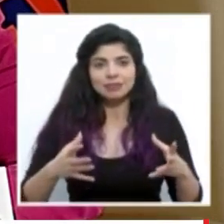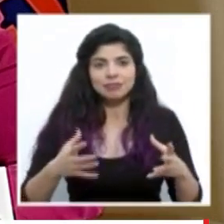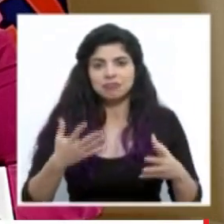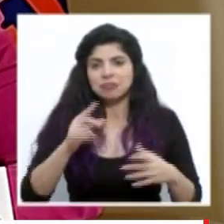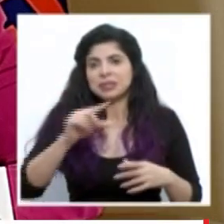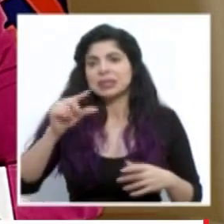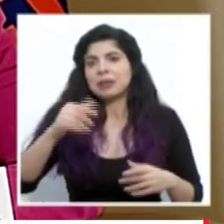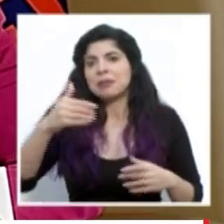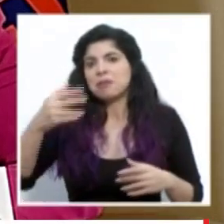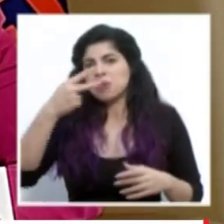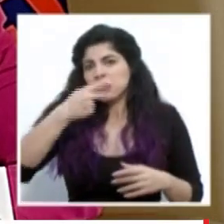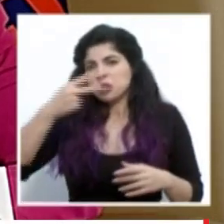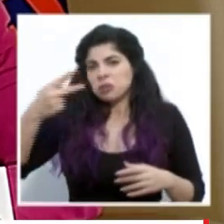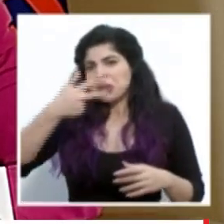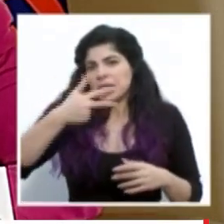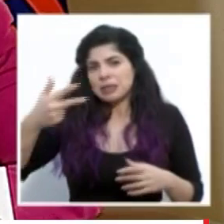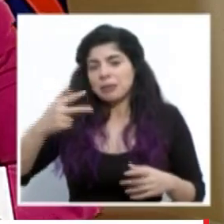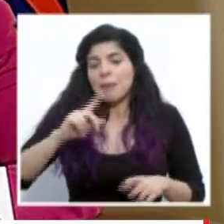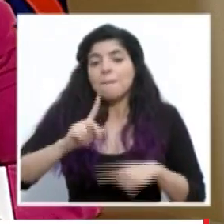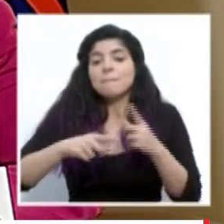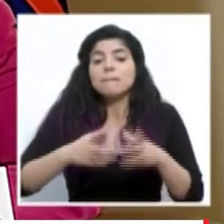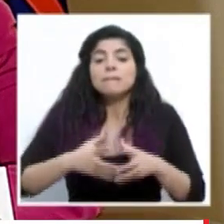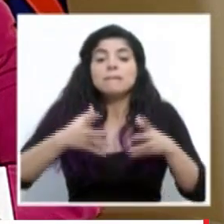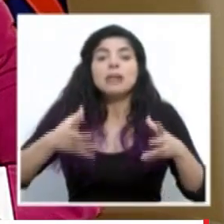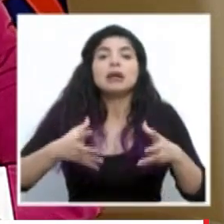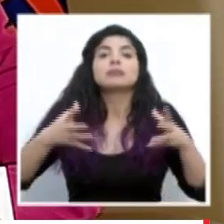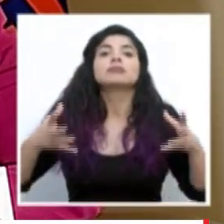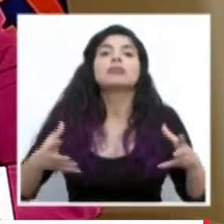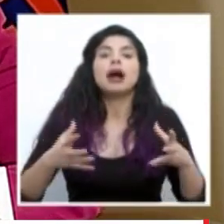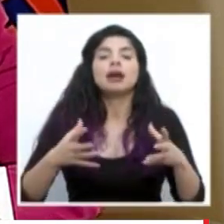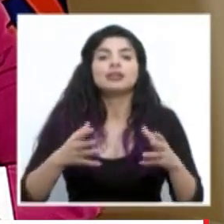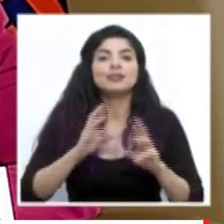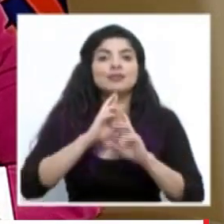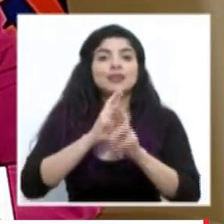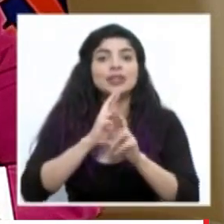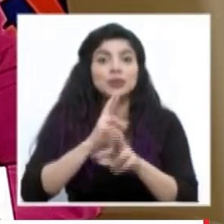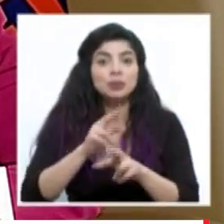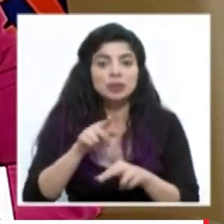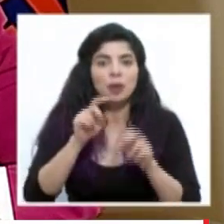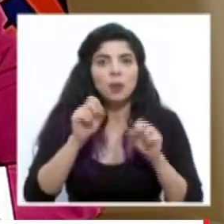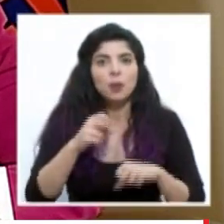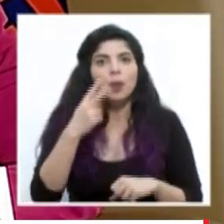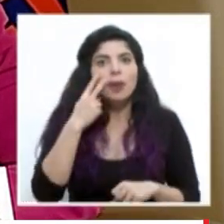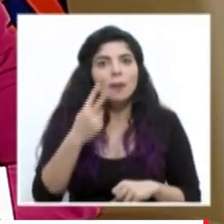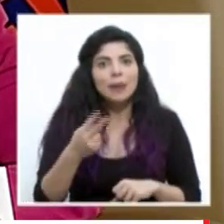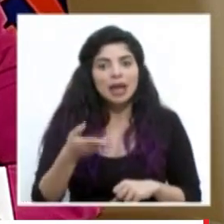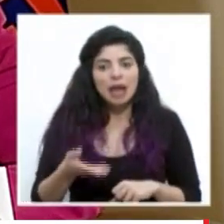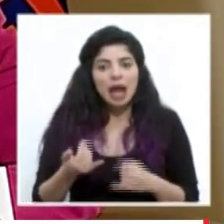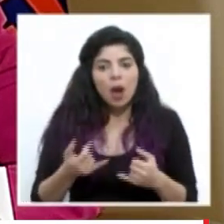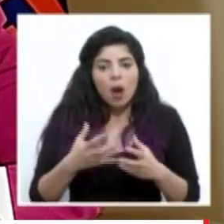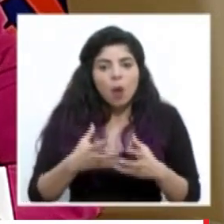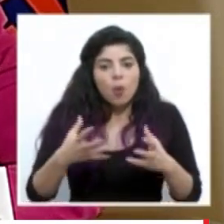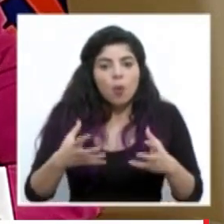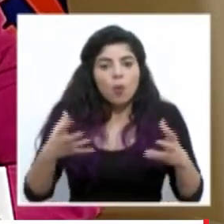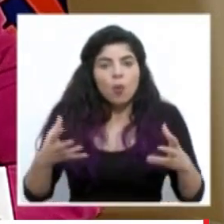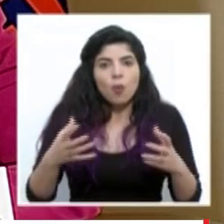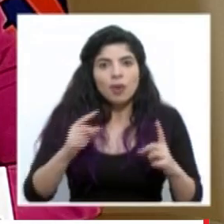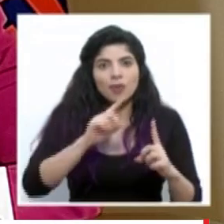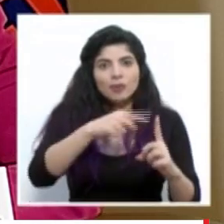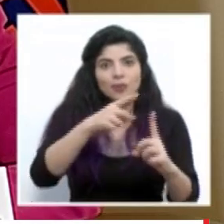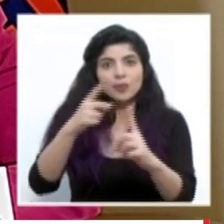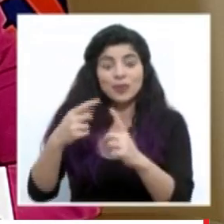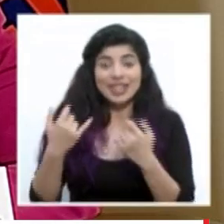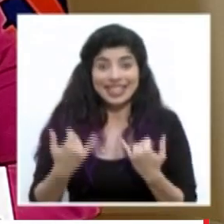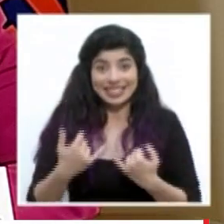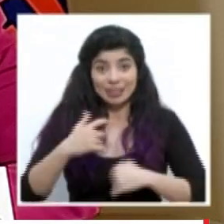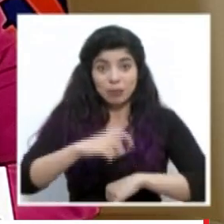unas semanas, 2 semanas, 3 semanas, vamos a ir aumentando la capacidad y podemos ver los efectos de aumentar la cantidad de pruebas, ¿verdad? Por